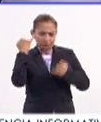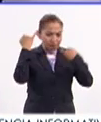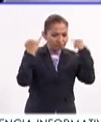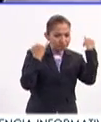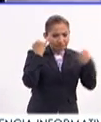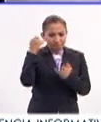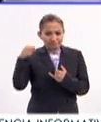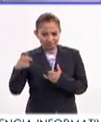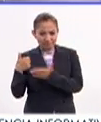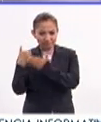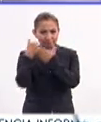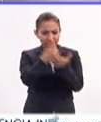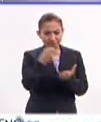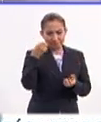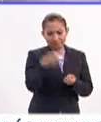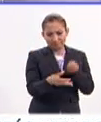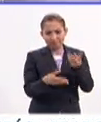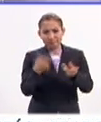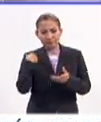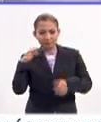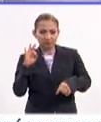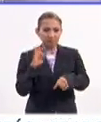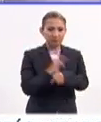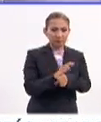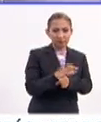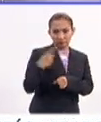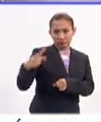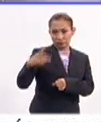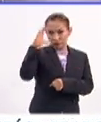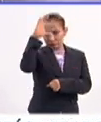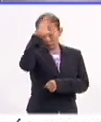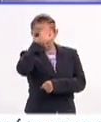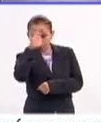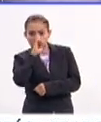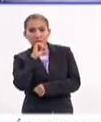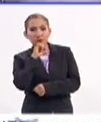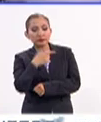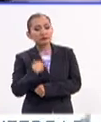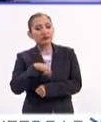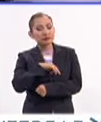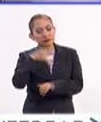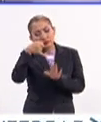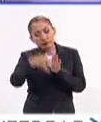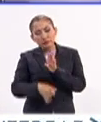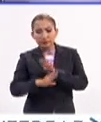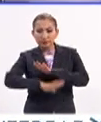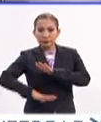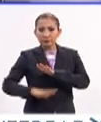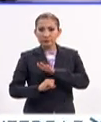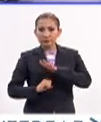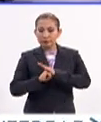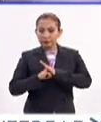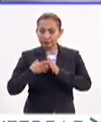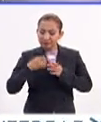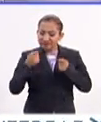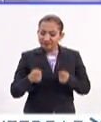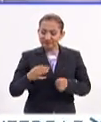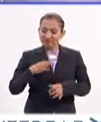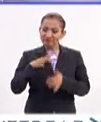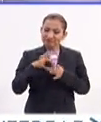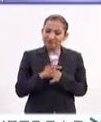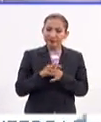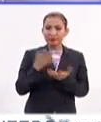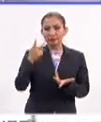que, por supuesto, contribuyeron a fortalecer no solo la cultura, sino nuestra esencia, sino nuestra nacionalidad, sino